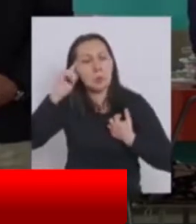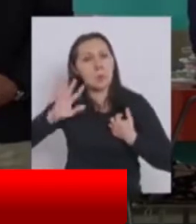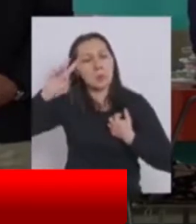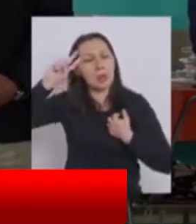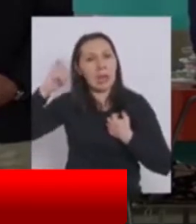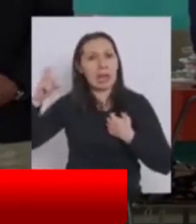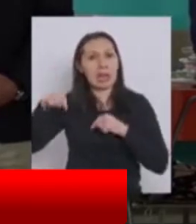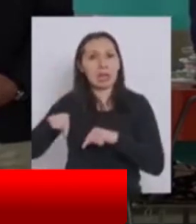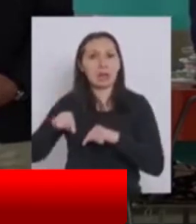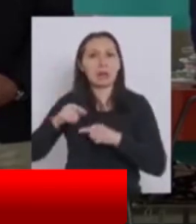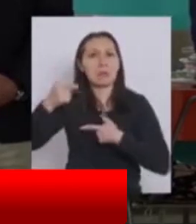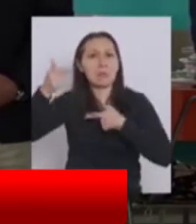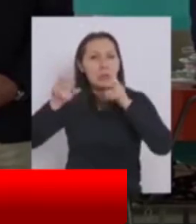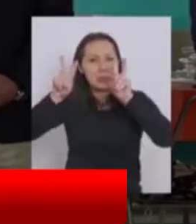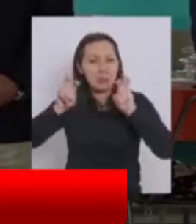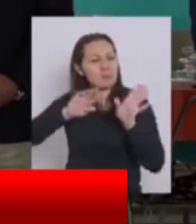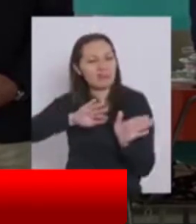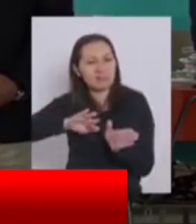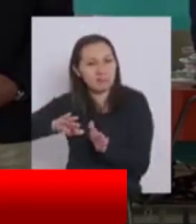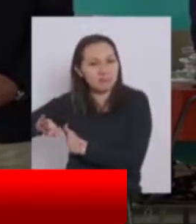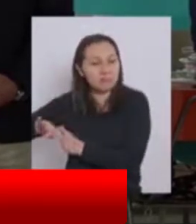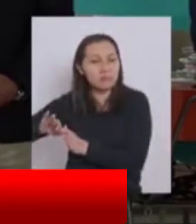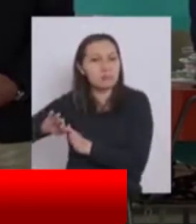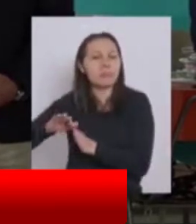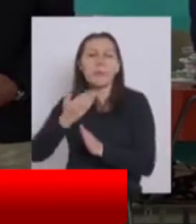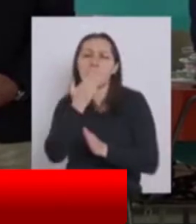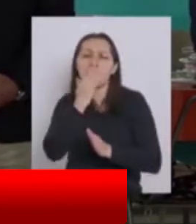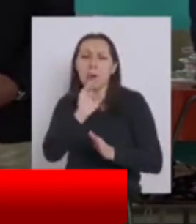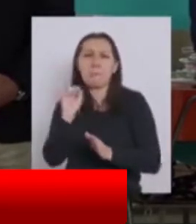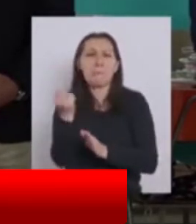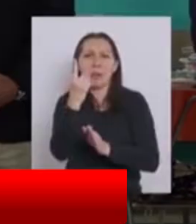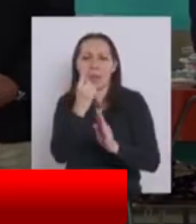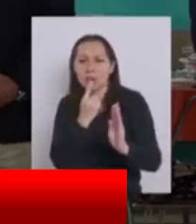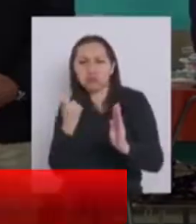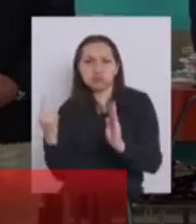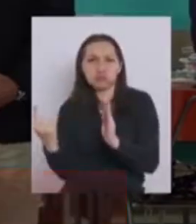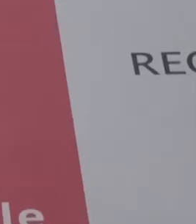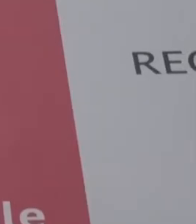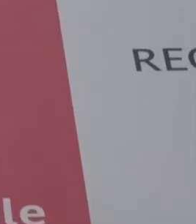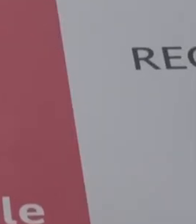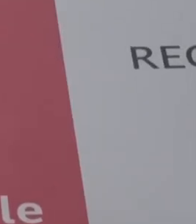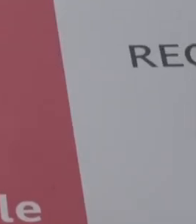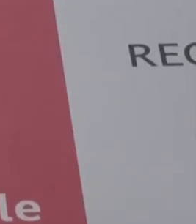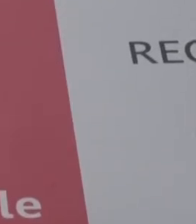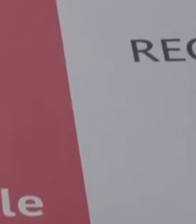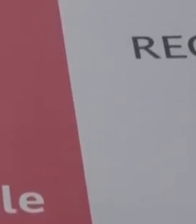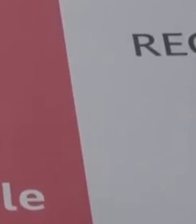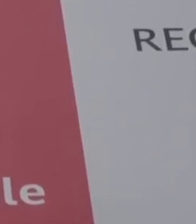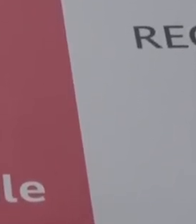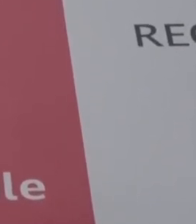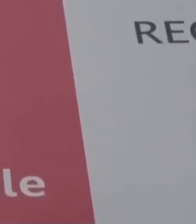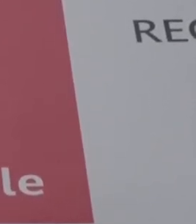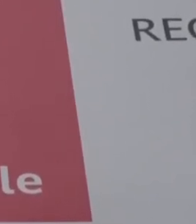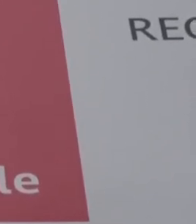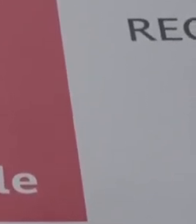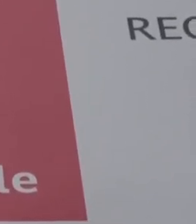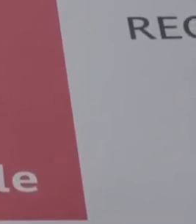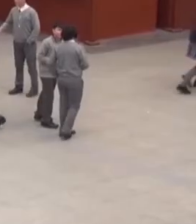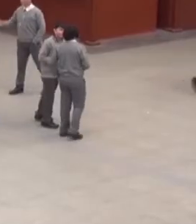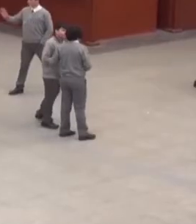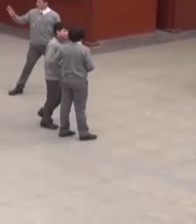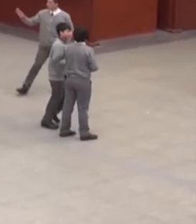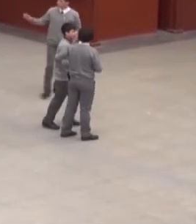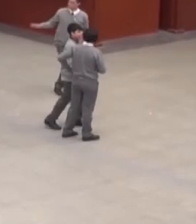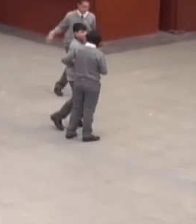o motivaciones políticas y poner por delante el interés superior de los niños medida que según las